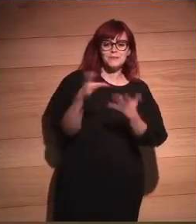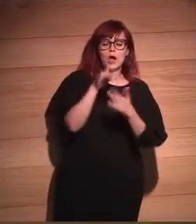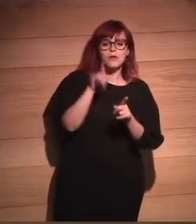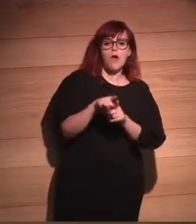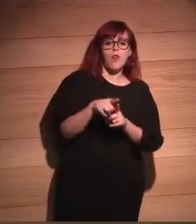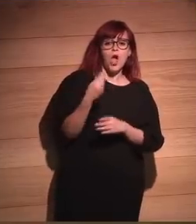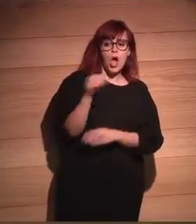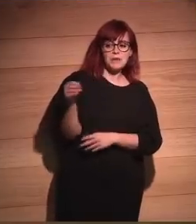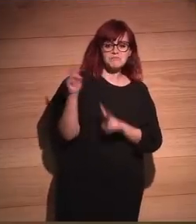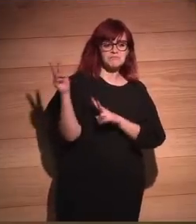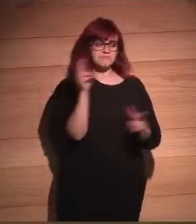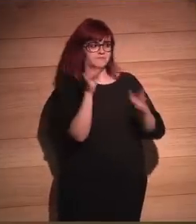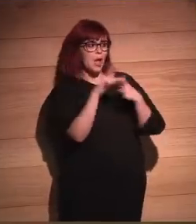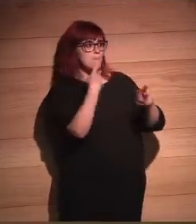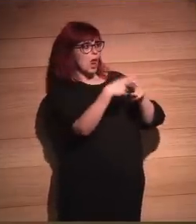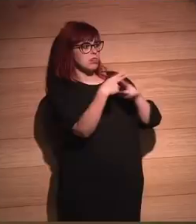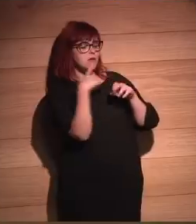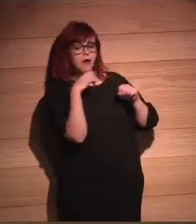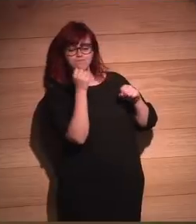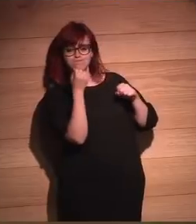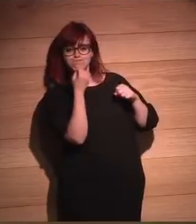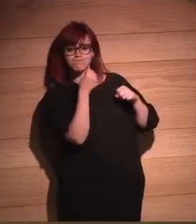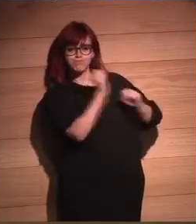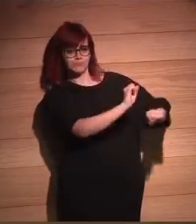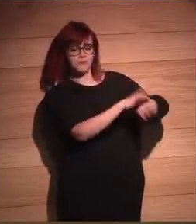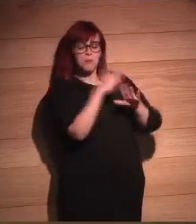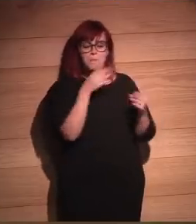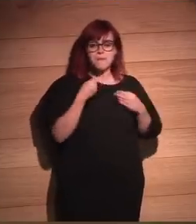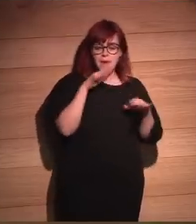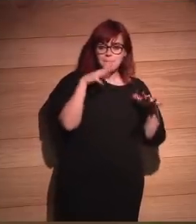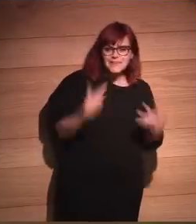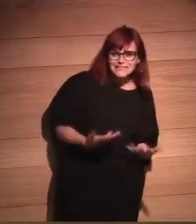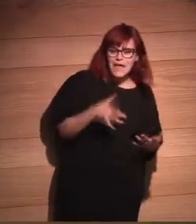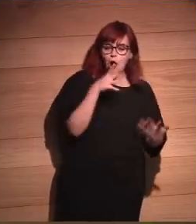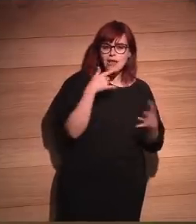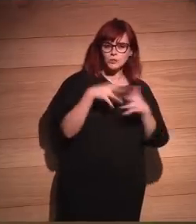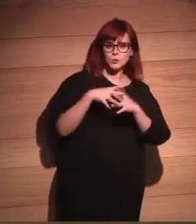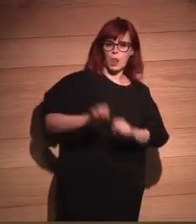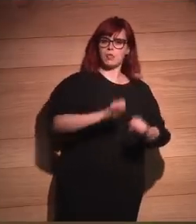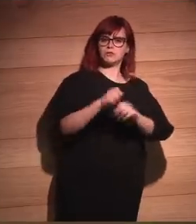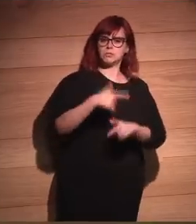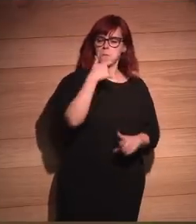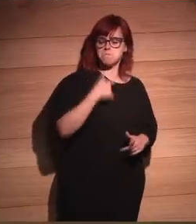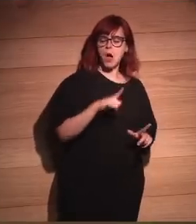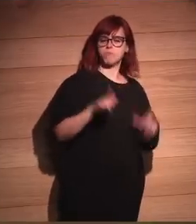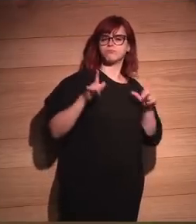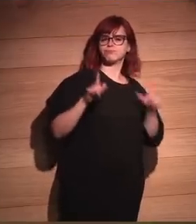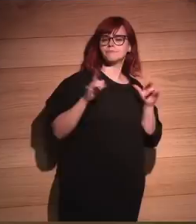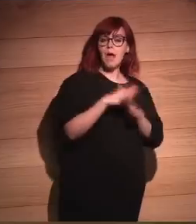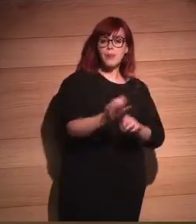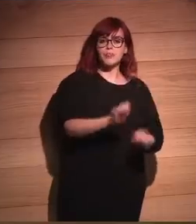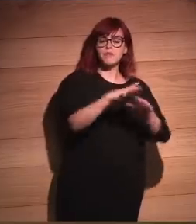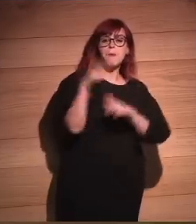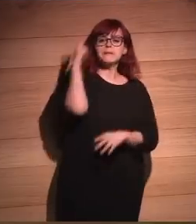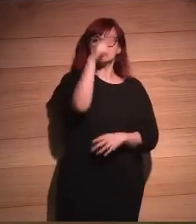que reniegan de esos sistemas políticos, ¿no? Que viven del presente y de una estructura defensiva, ¿no? Es decir, vamos a ver cómo